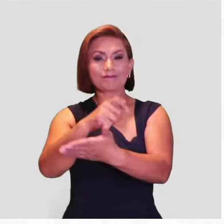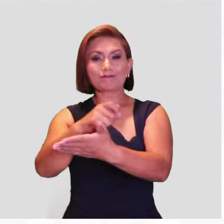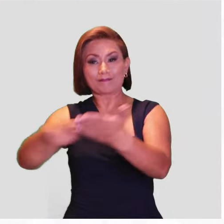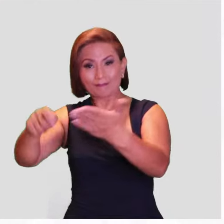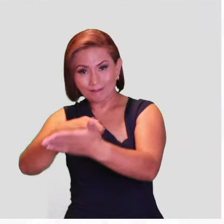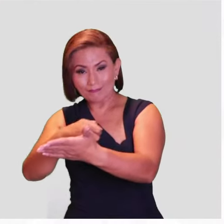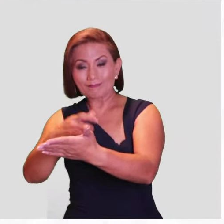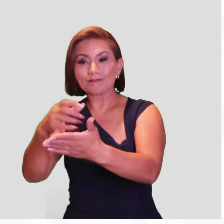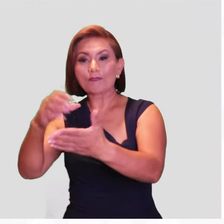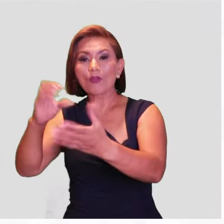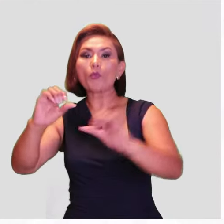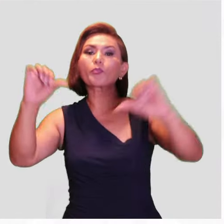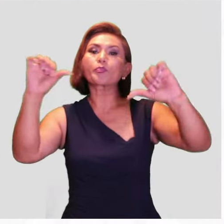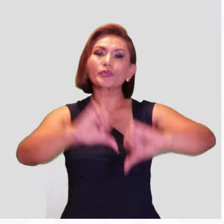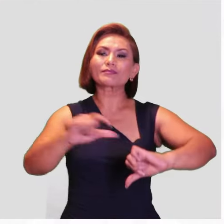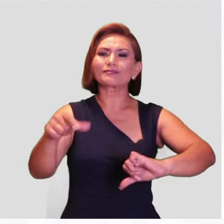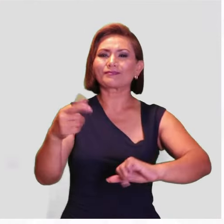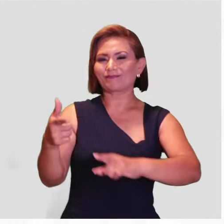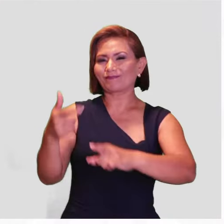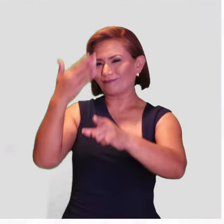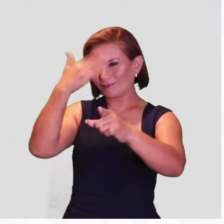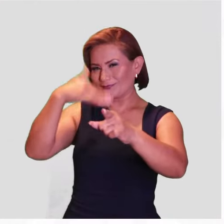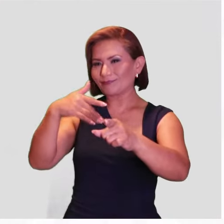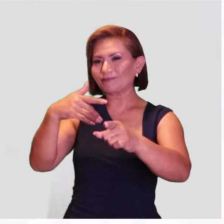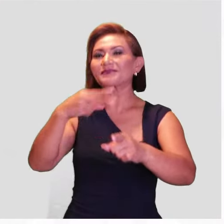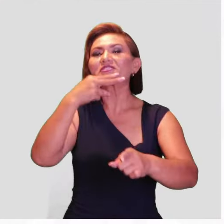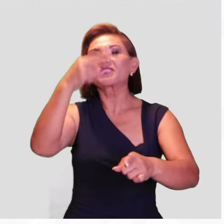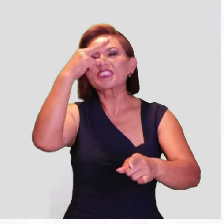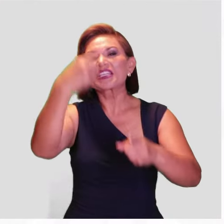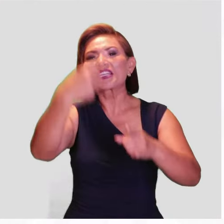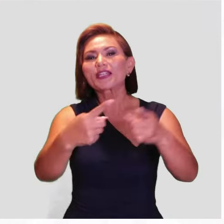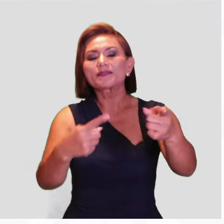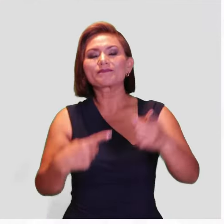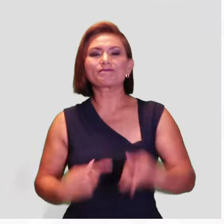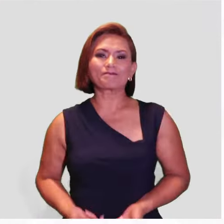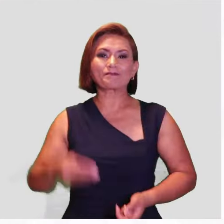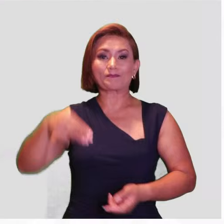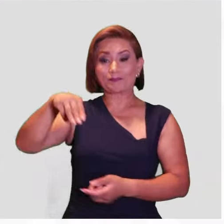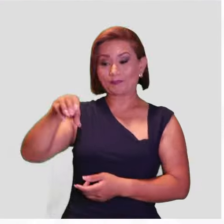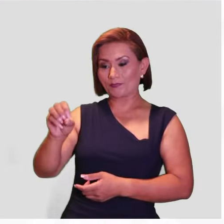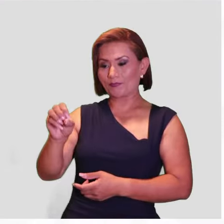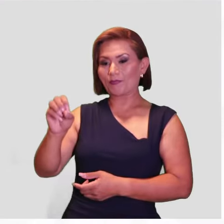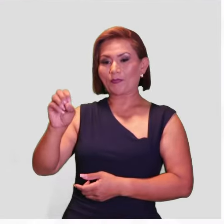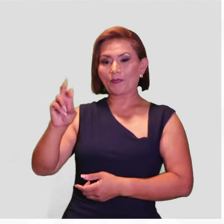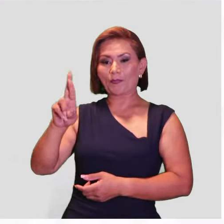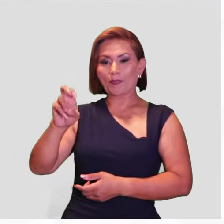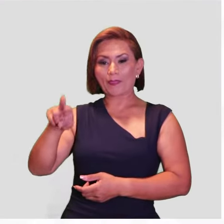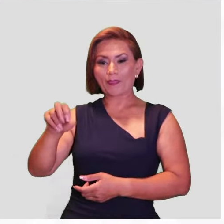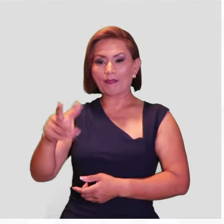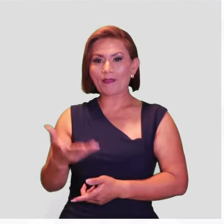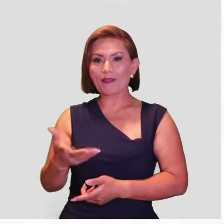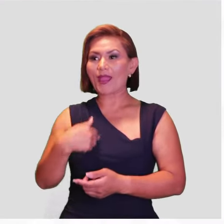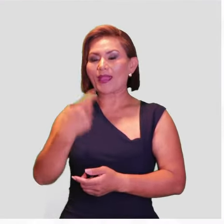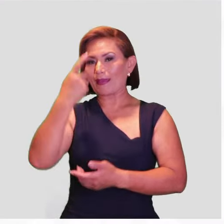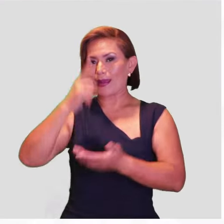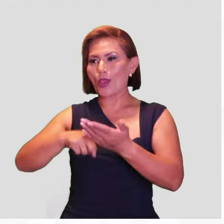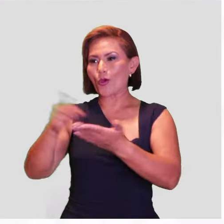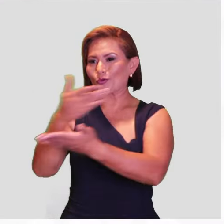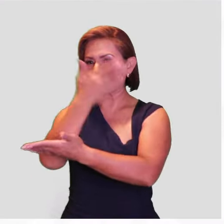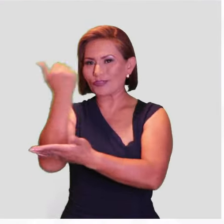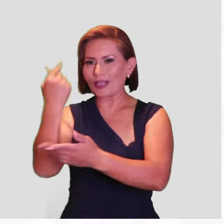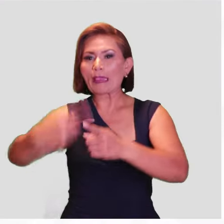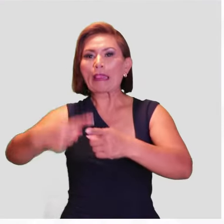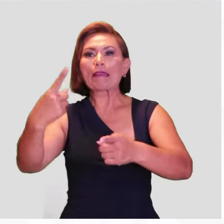como el candidato de Morena, que sabe que la carpeta de investigación está en fiscalía. Bueno, más bien creo que no lo saben. Que quien resuelve